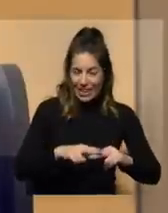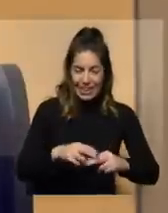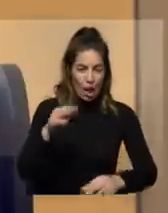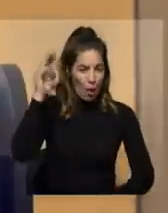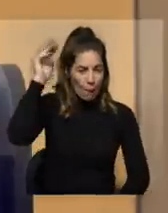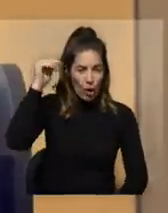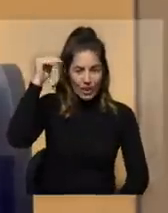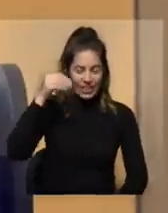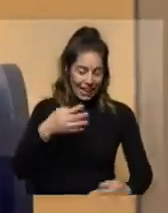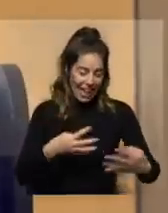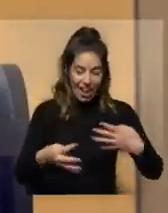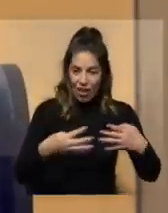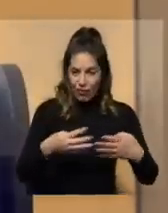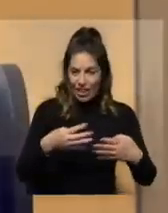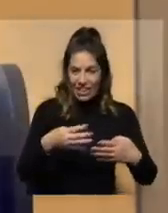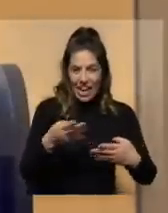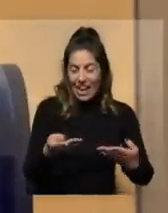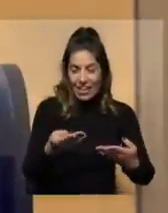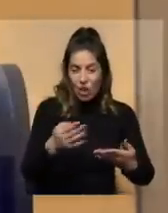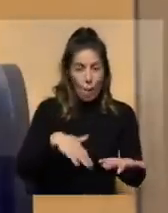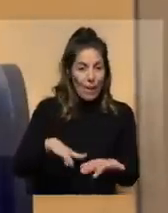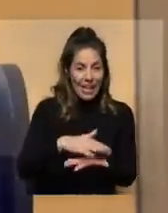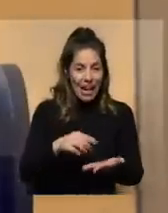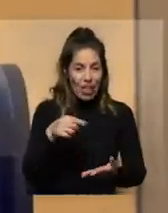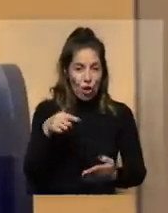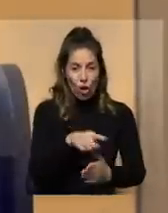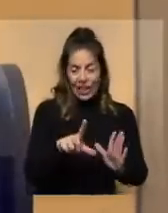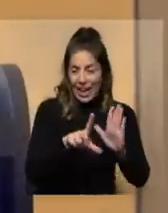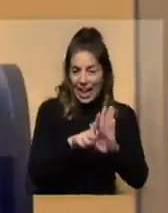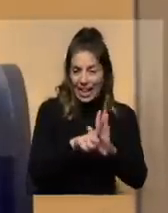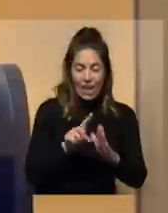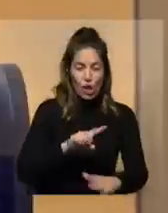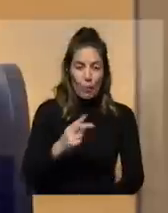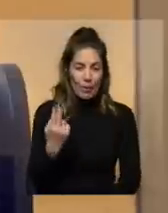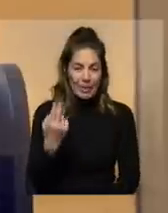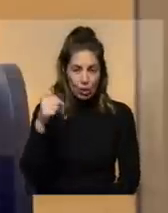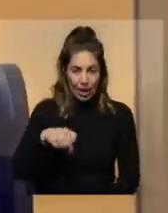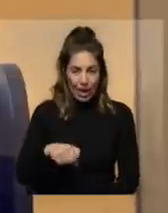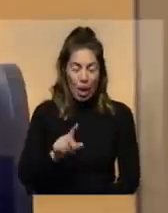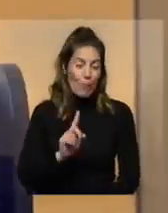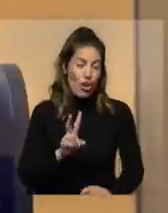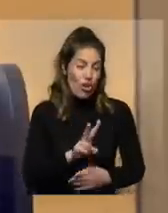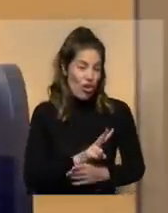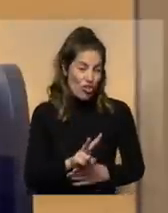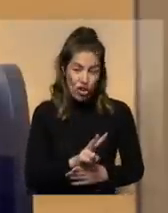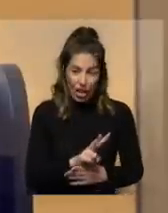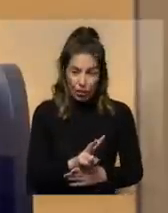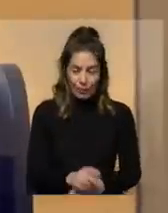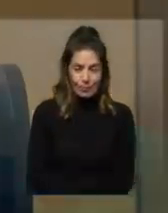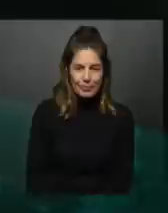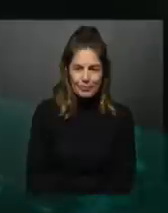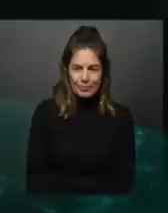en las ferias todo eso es mercado ilegal todo eso no está permitido en nuestro país pero tampoco está siendo fiscalizado